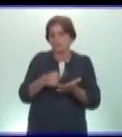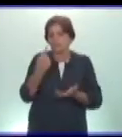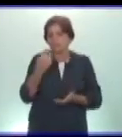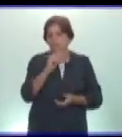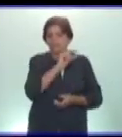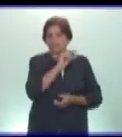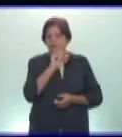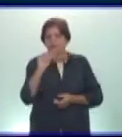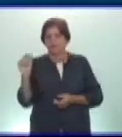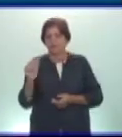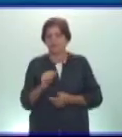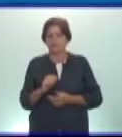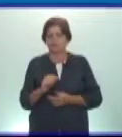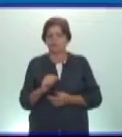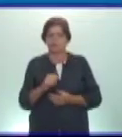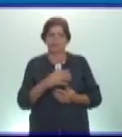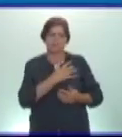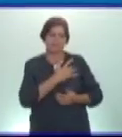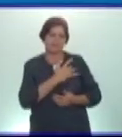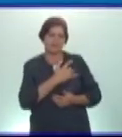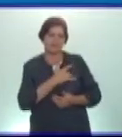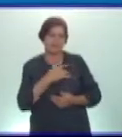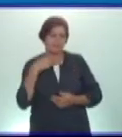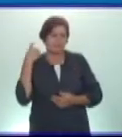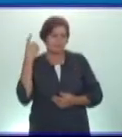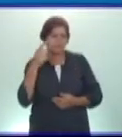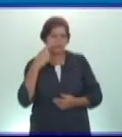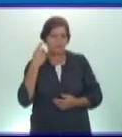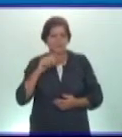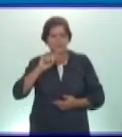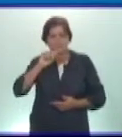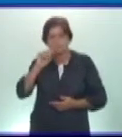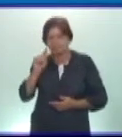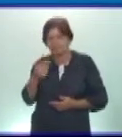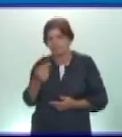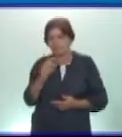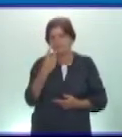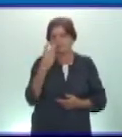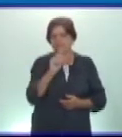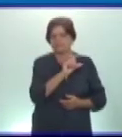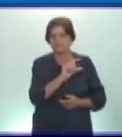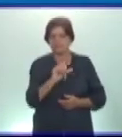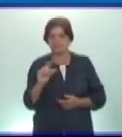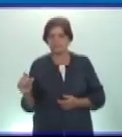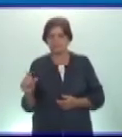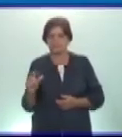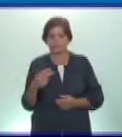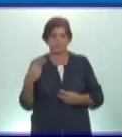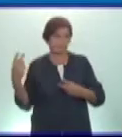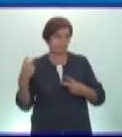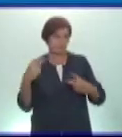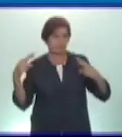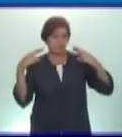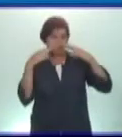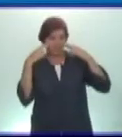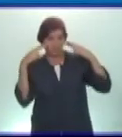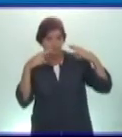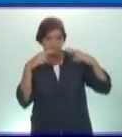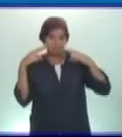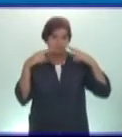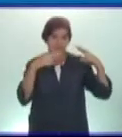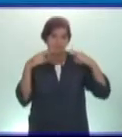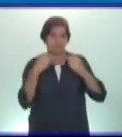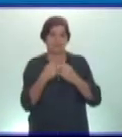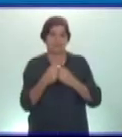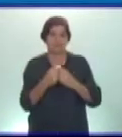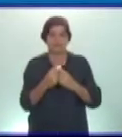oración. Se había enamorado locamente de la coma de la oración segunda y los dos se miraban embelesados